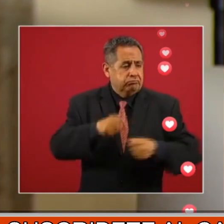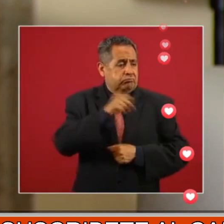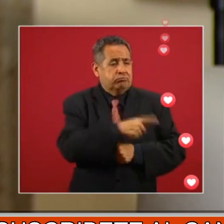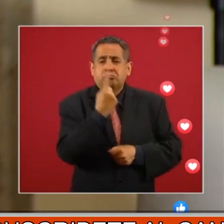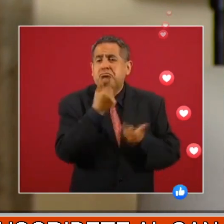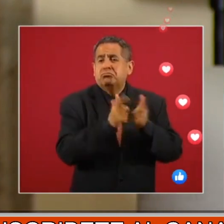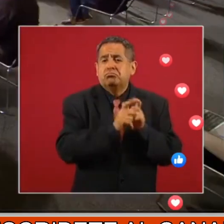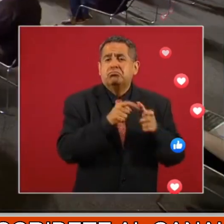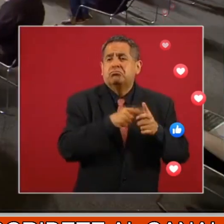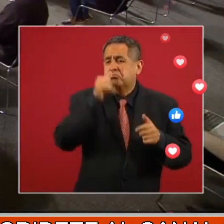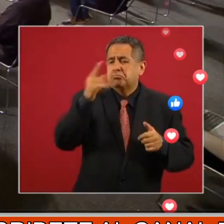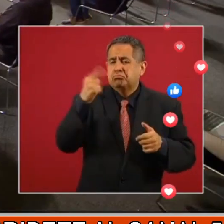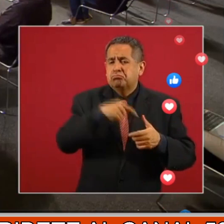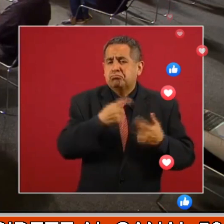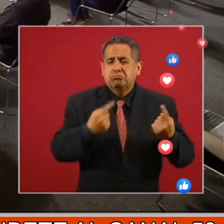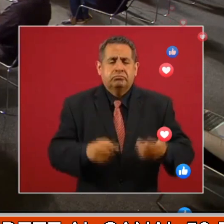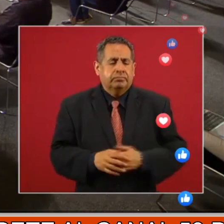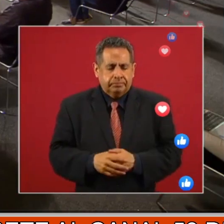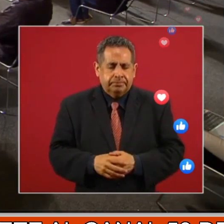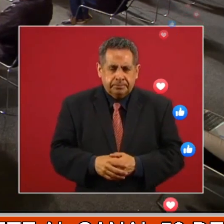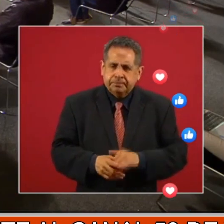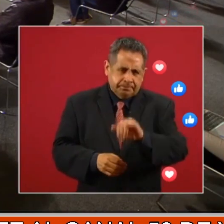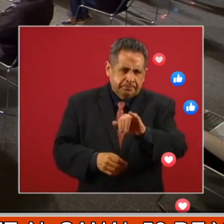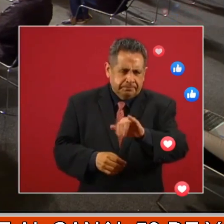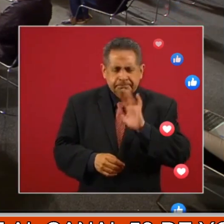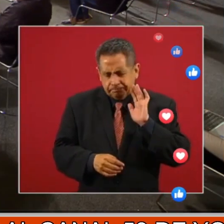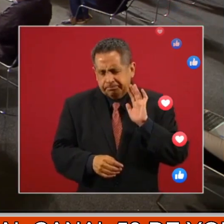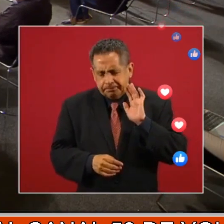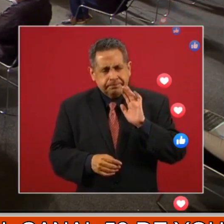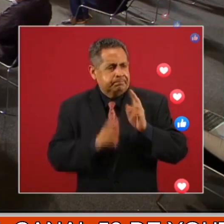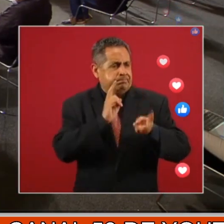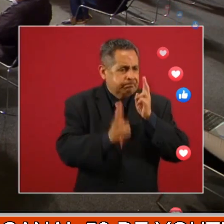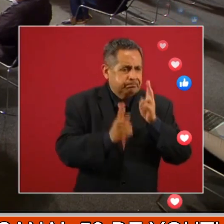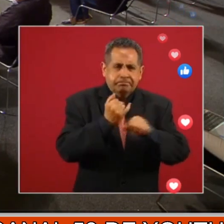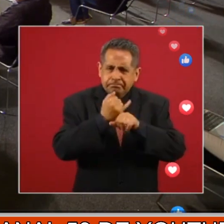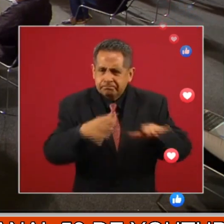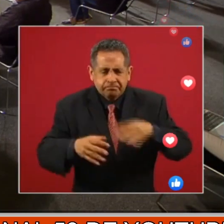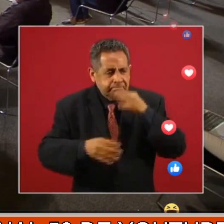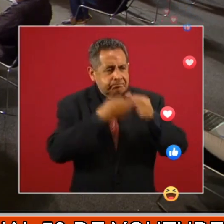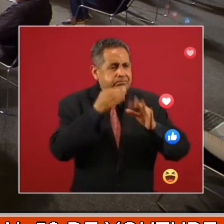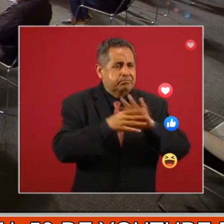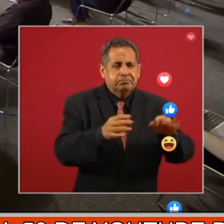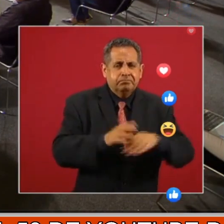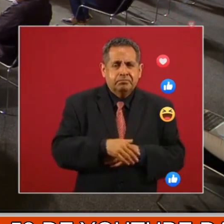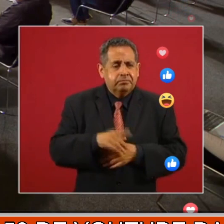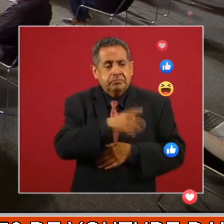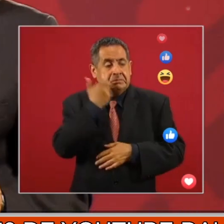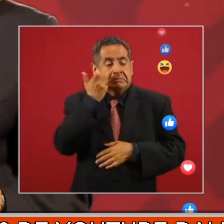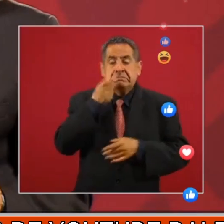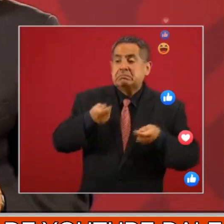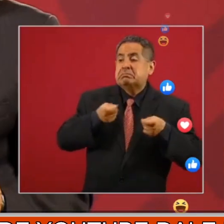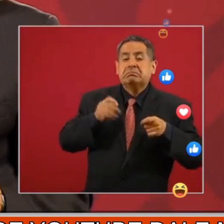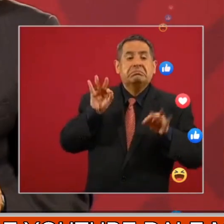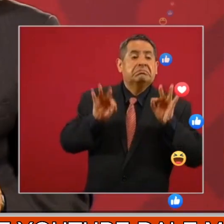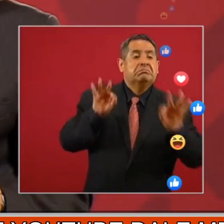está protestando. Sí, hay que dialogar e informar que no haya manipulación,